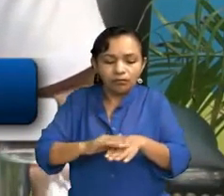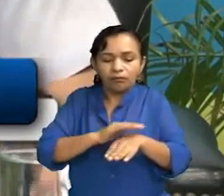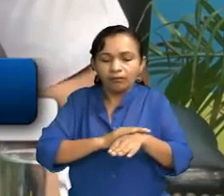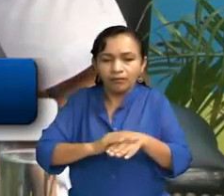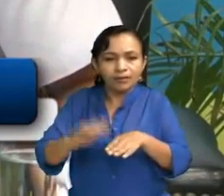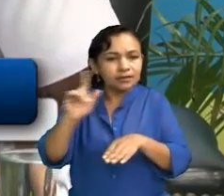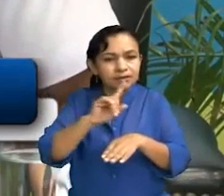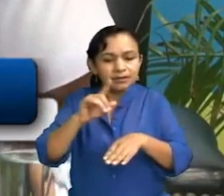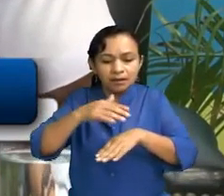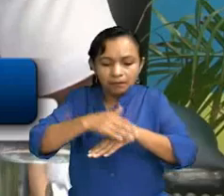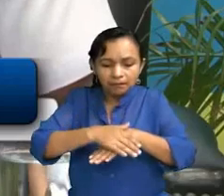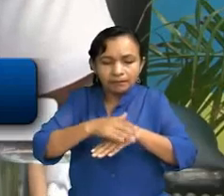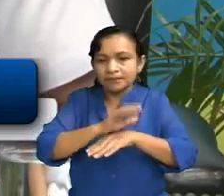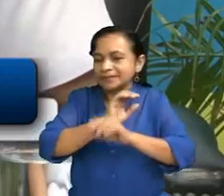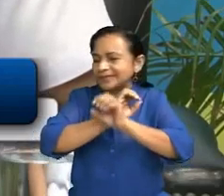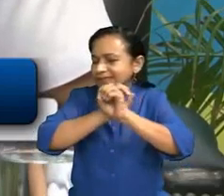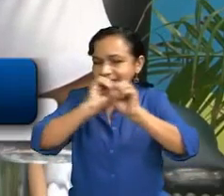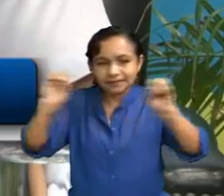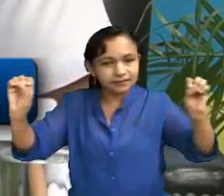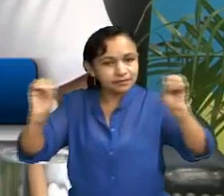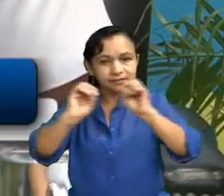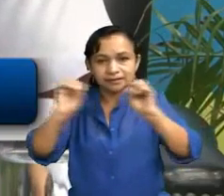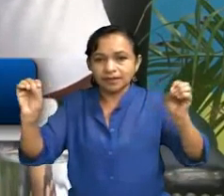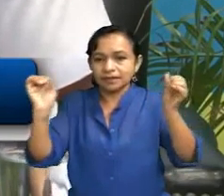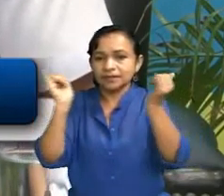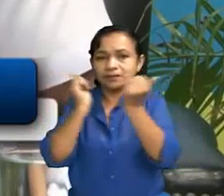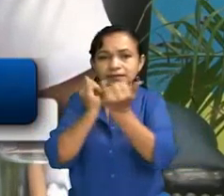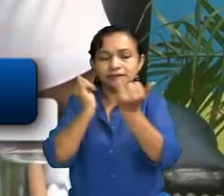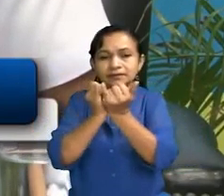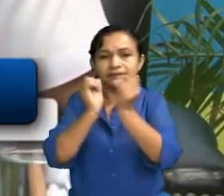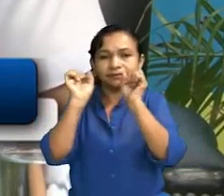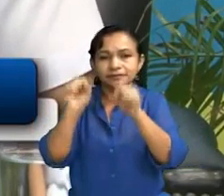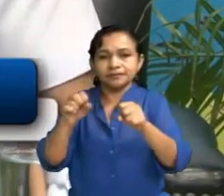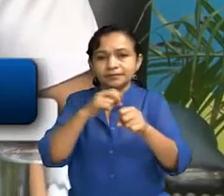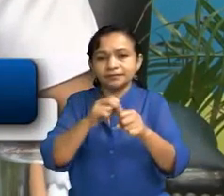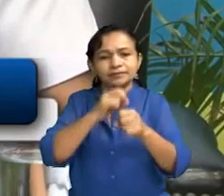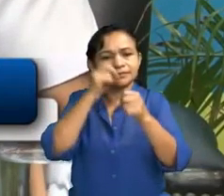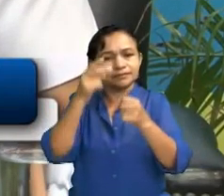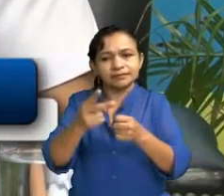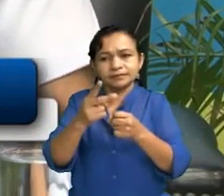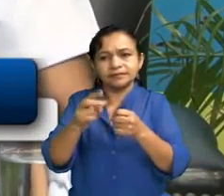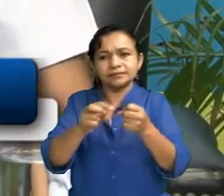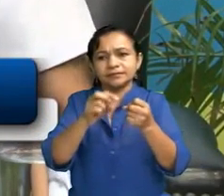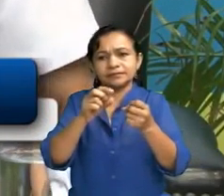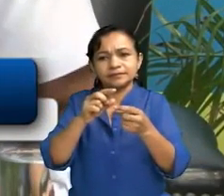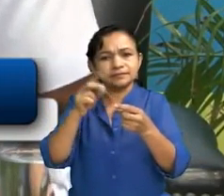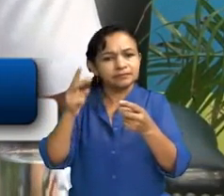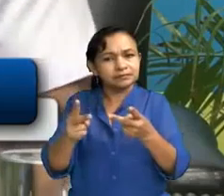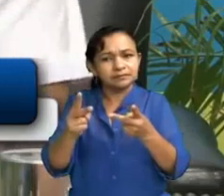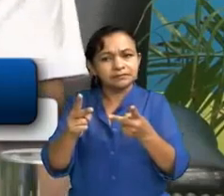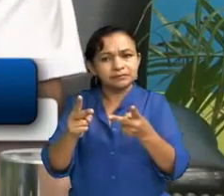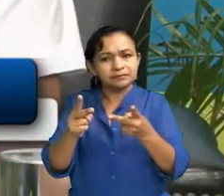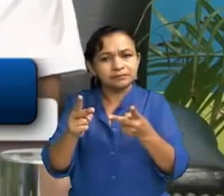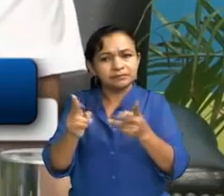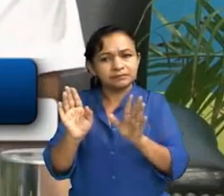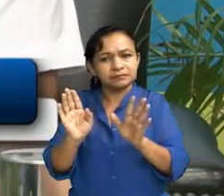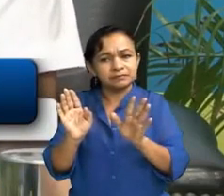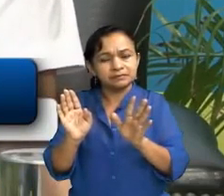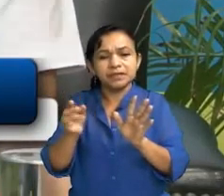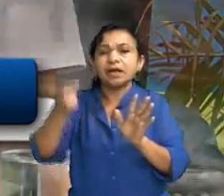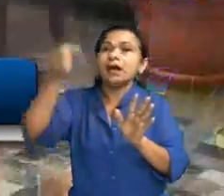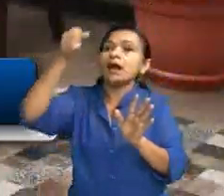pierna o estarle aplicando ningún tipo de crema. Igual esos síntomas se pueden presentar en la segunda, tercera dosis. En la segunda dosis, la dosis ya es